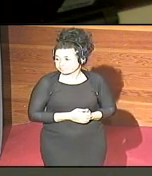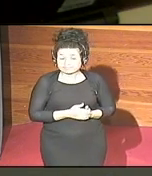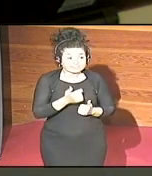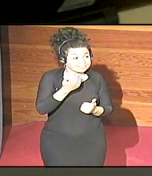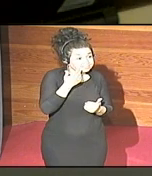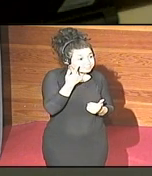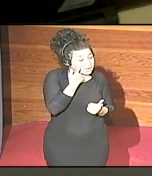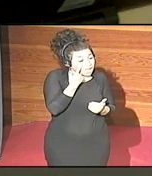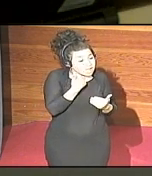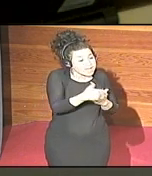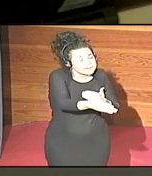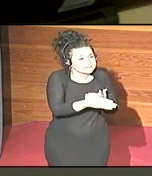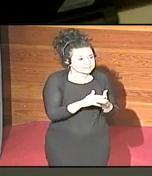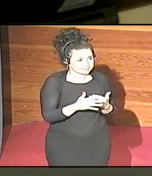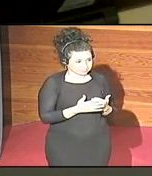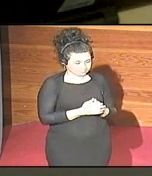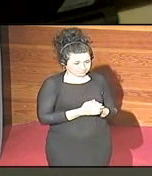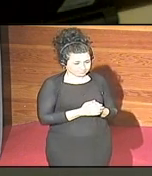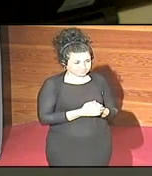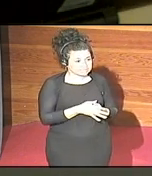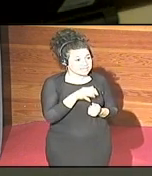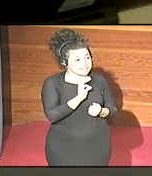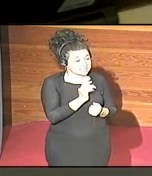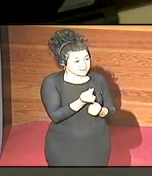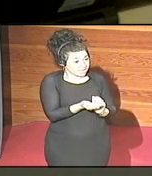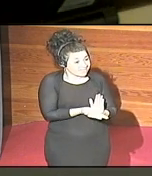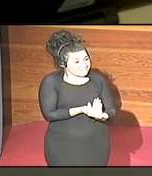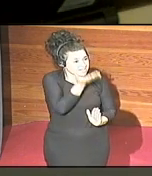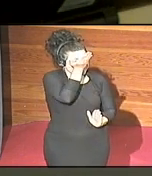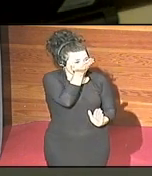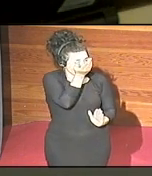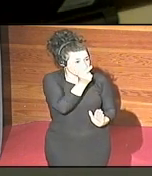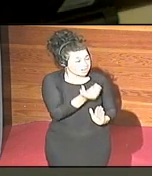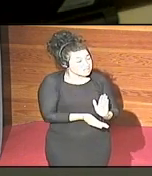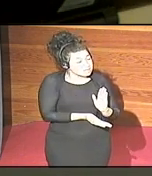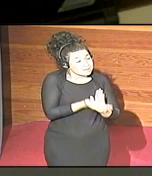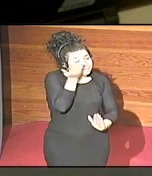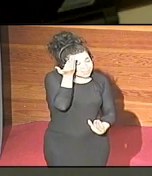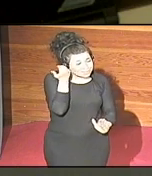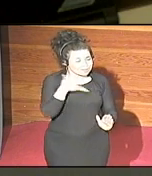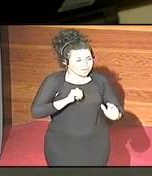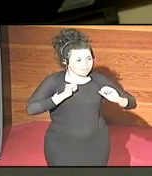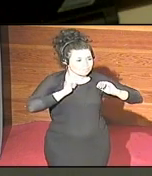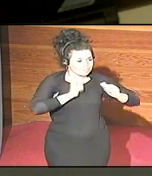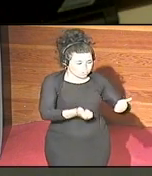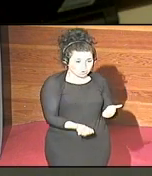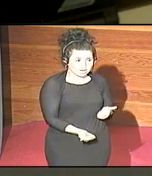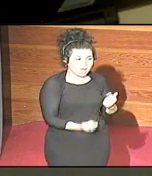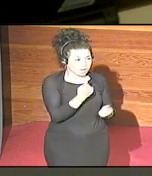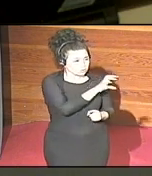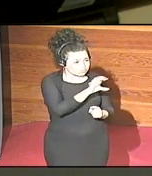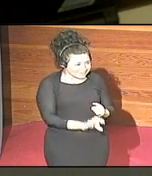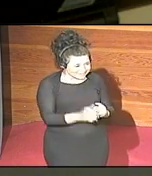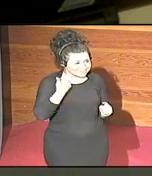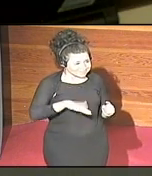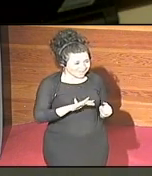Veremos qué ocurre. También es cierto que la inflación ya ha empezado. En algunos países esta inflación ya estaba antes.